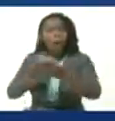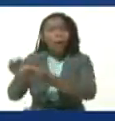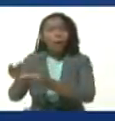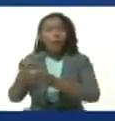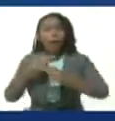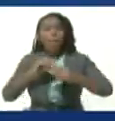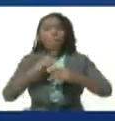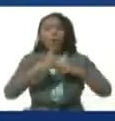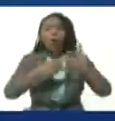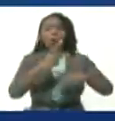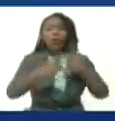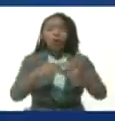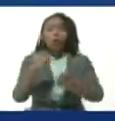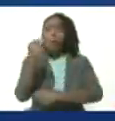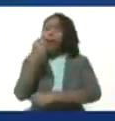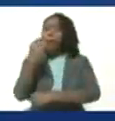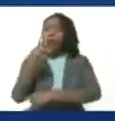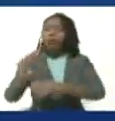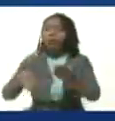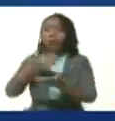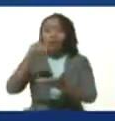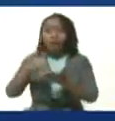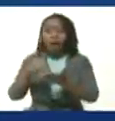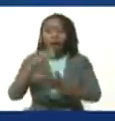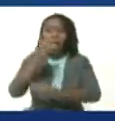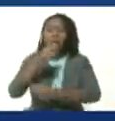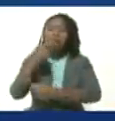nacional, la calidad,